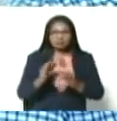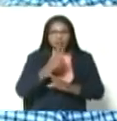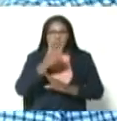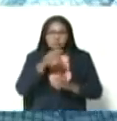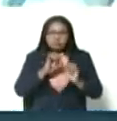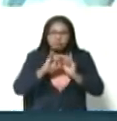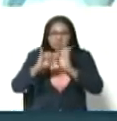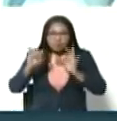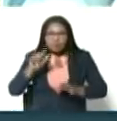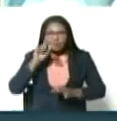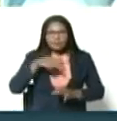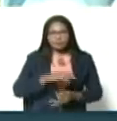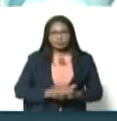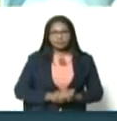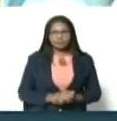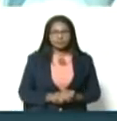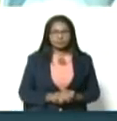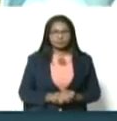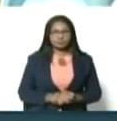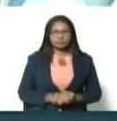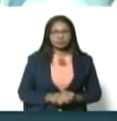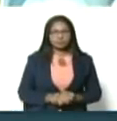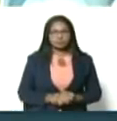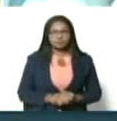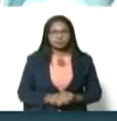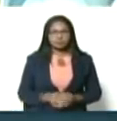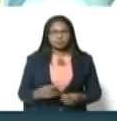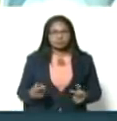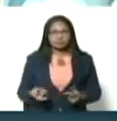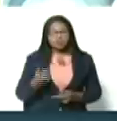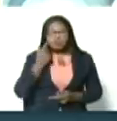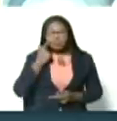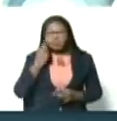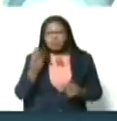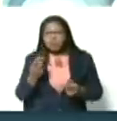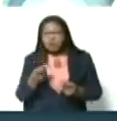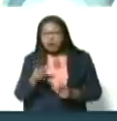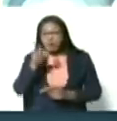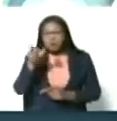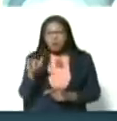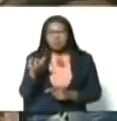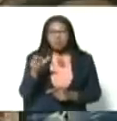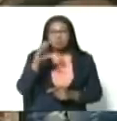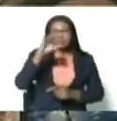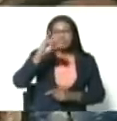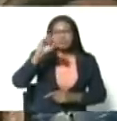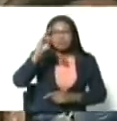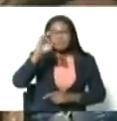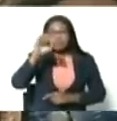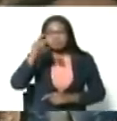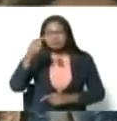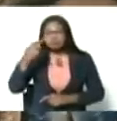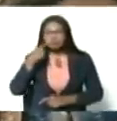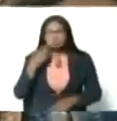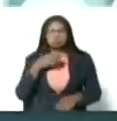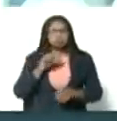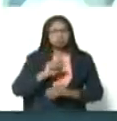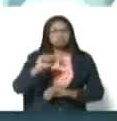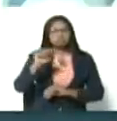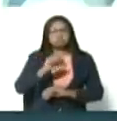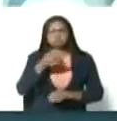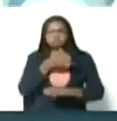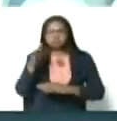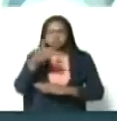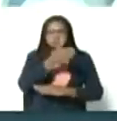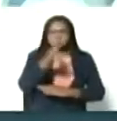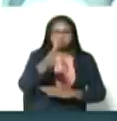datos, mosca, mosca, mosca, hay una comisión de la DC en tal sitio, te están esperando para llevarte preso. Y yo rum, rum, rum me metía por